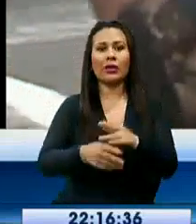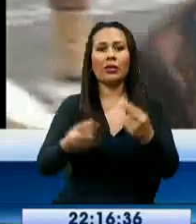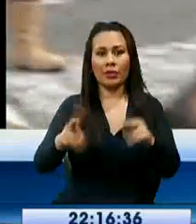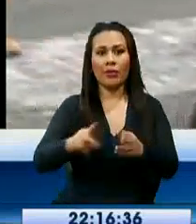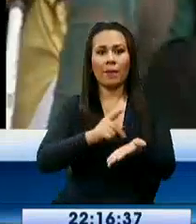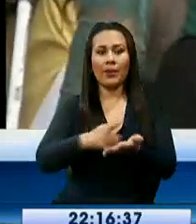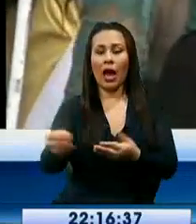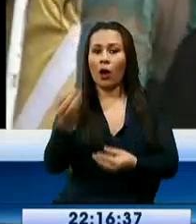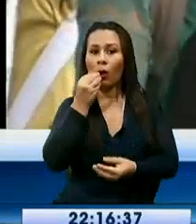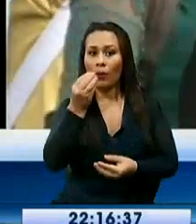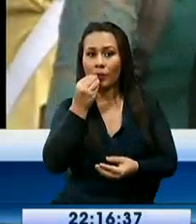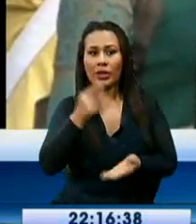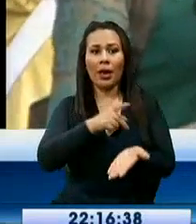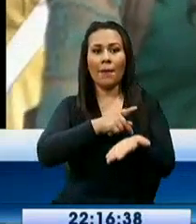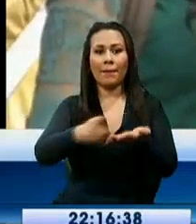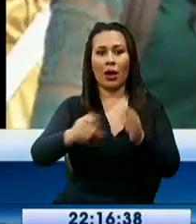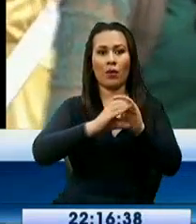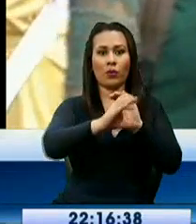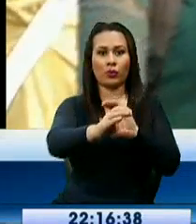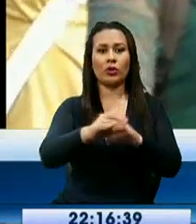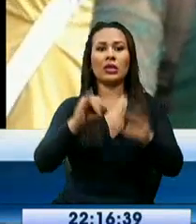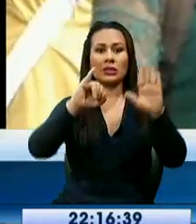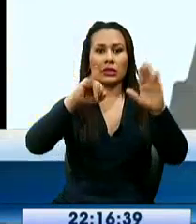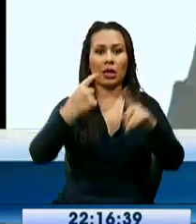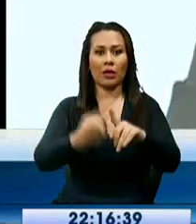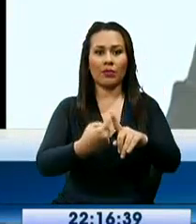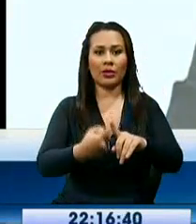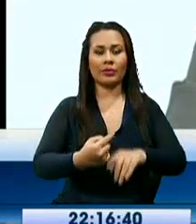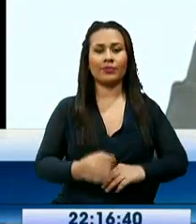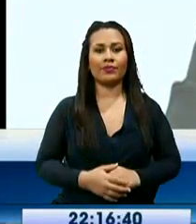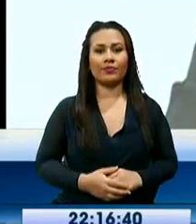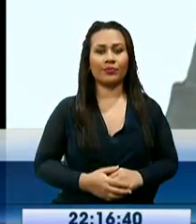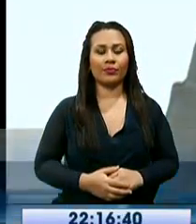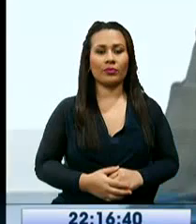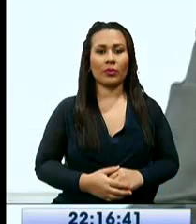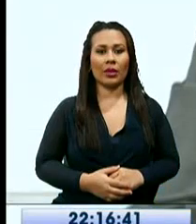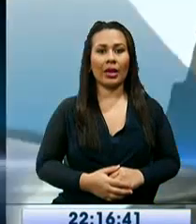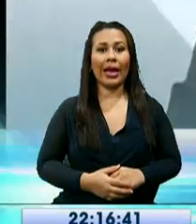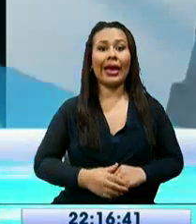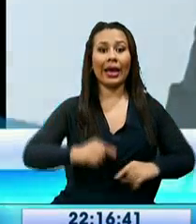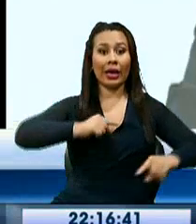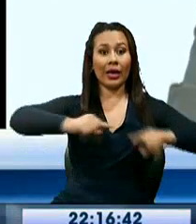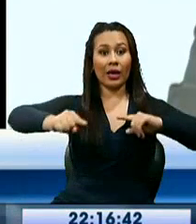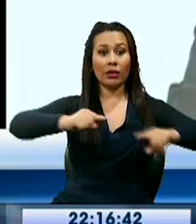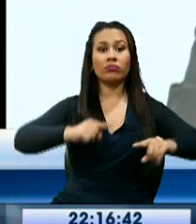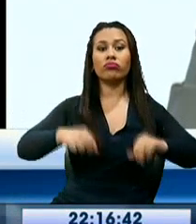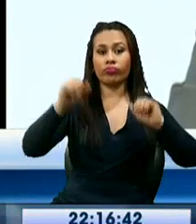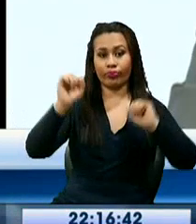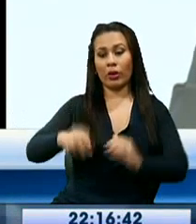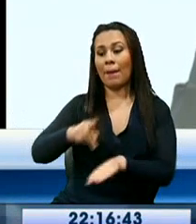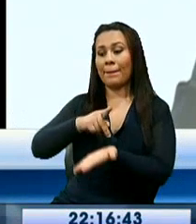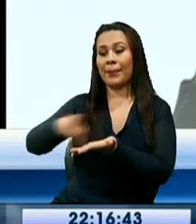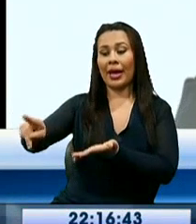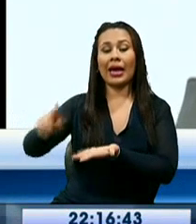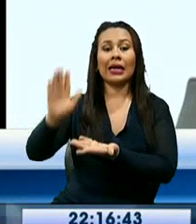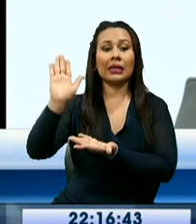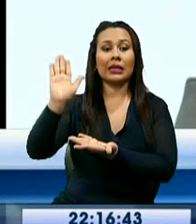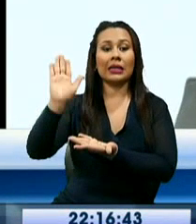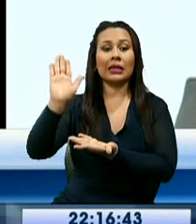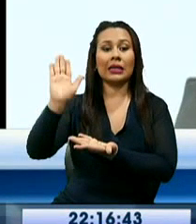y viáticos por un periodo máximo de 6 meses. El empleador se ve obligado a cubrir el